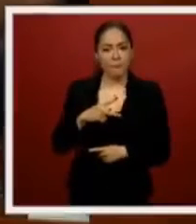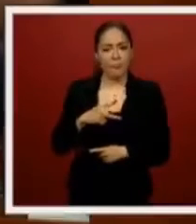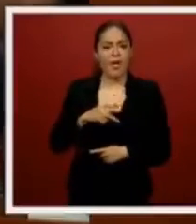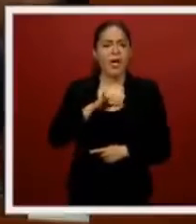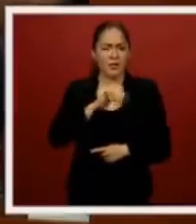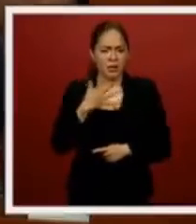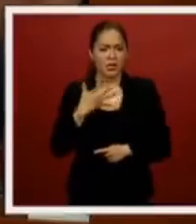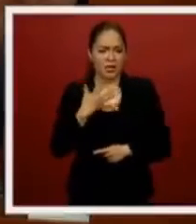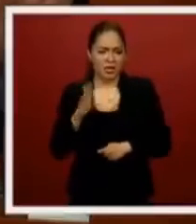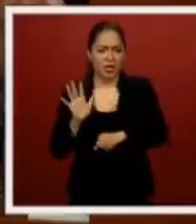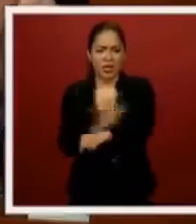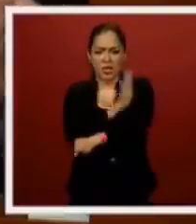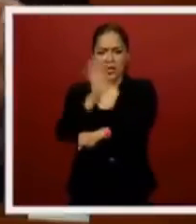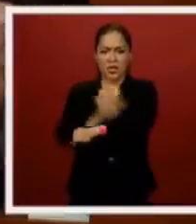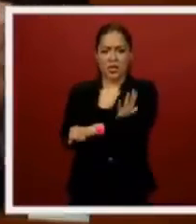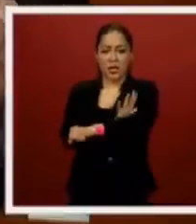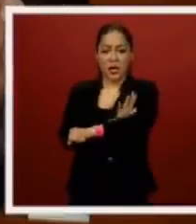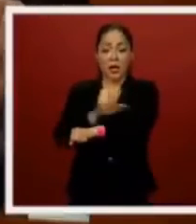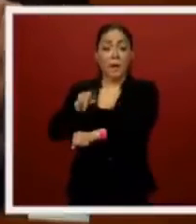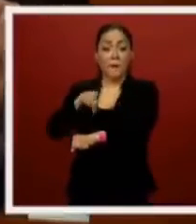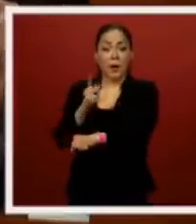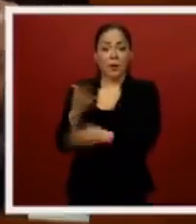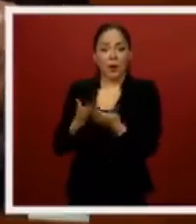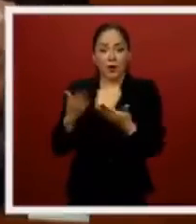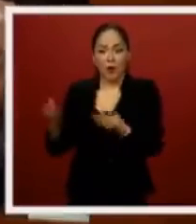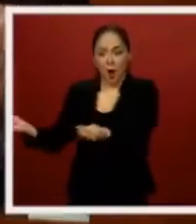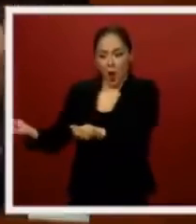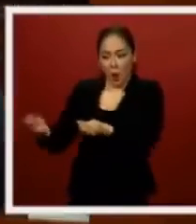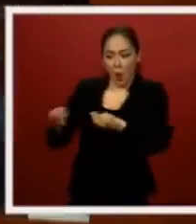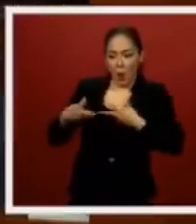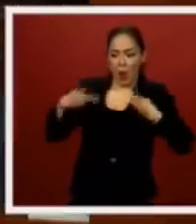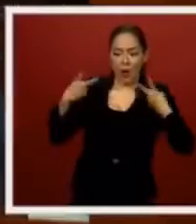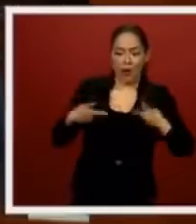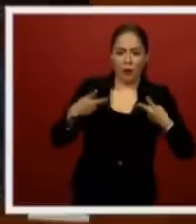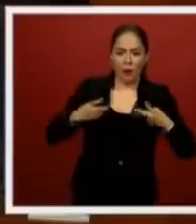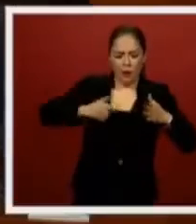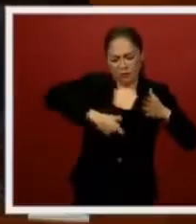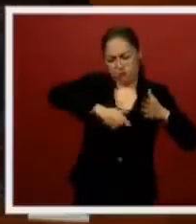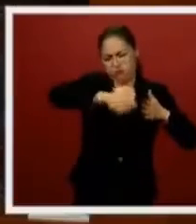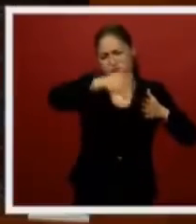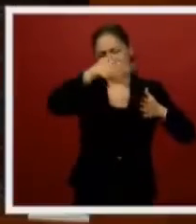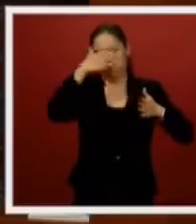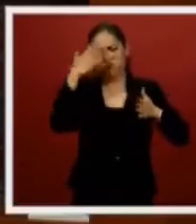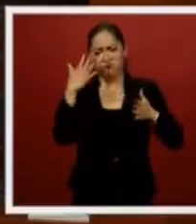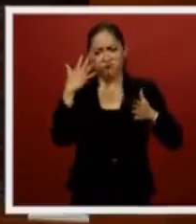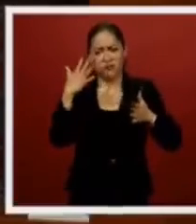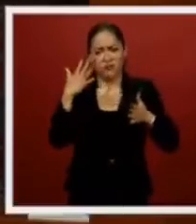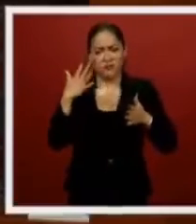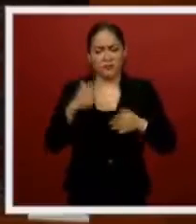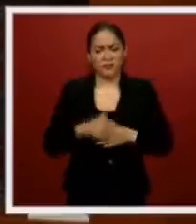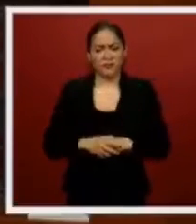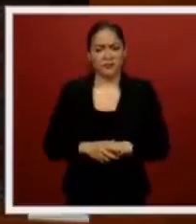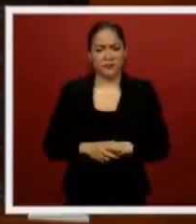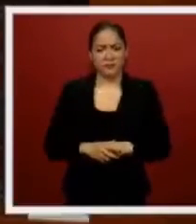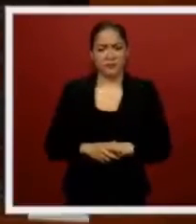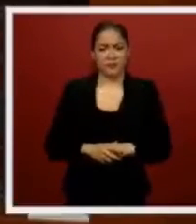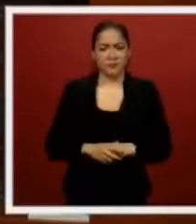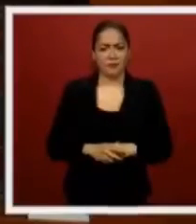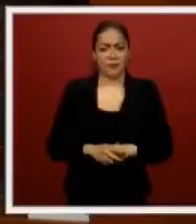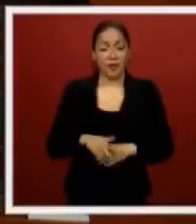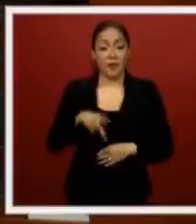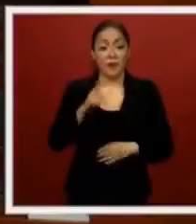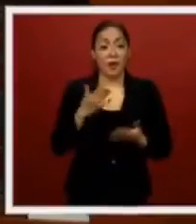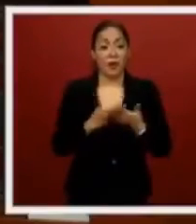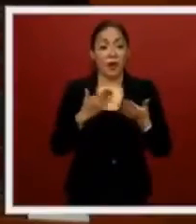producen energía y ahora no las venden más caras. La venden más cara a la Comisión Federal, pero además